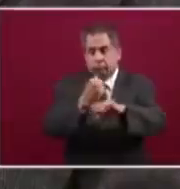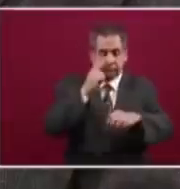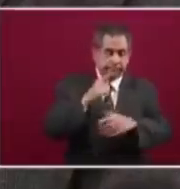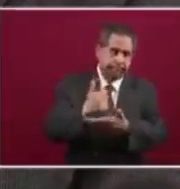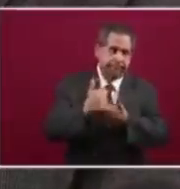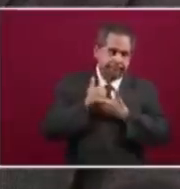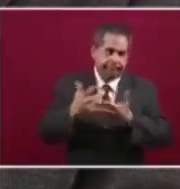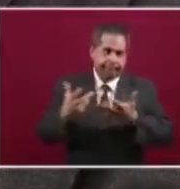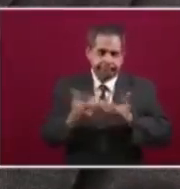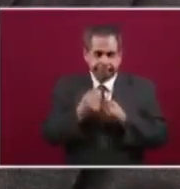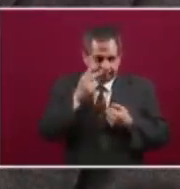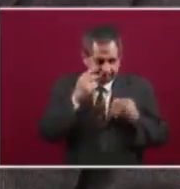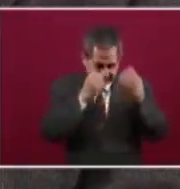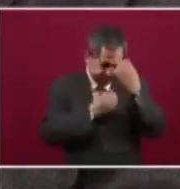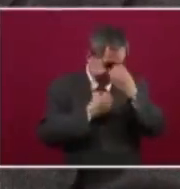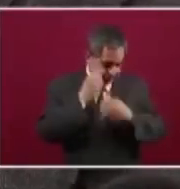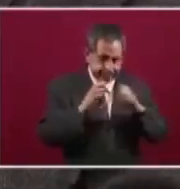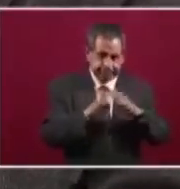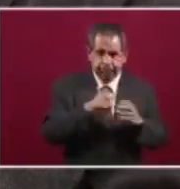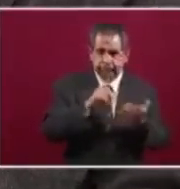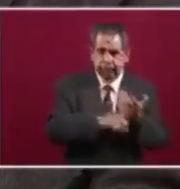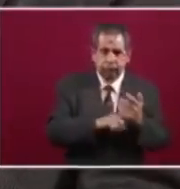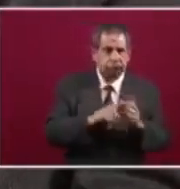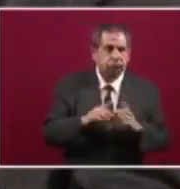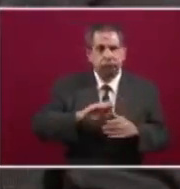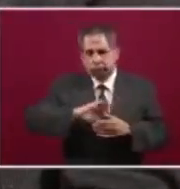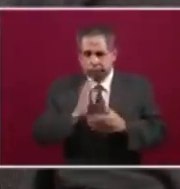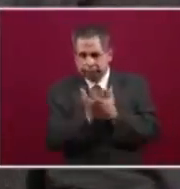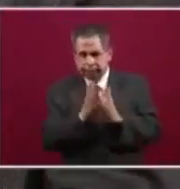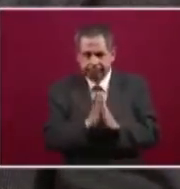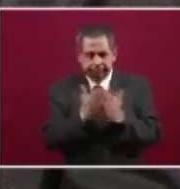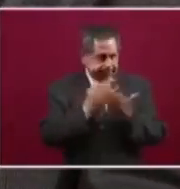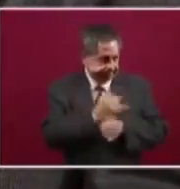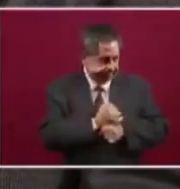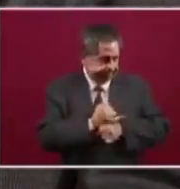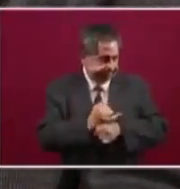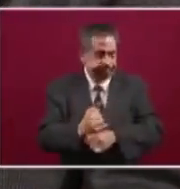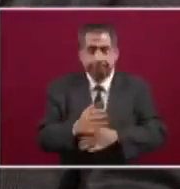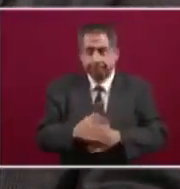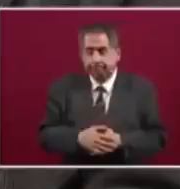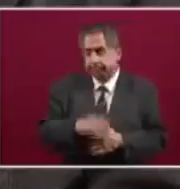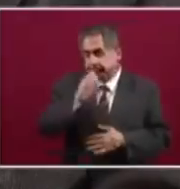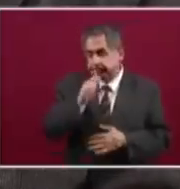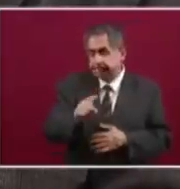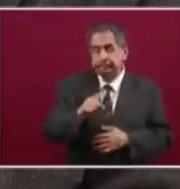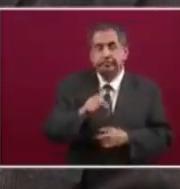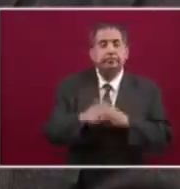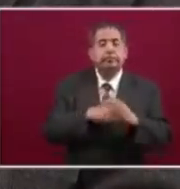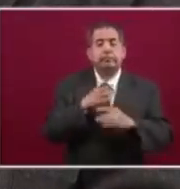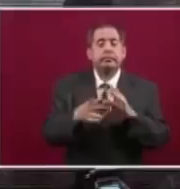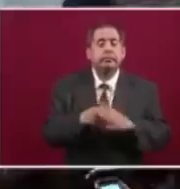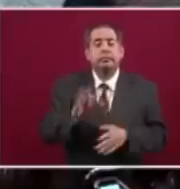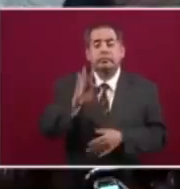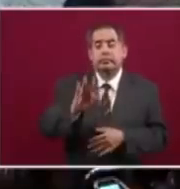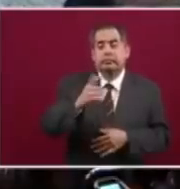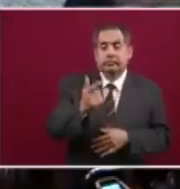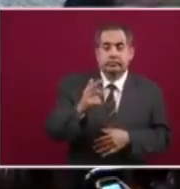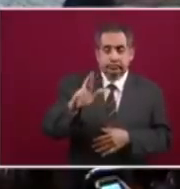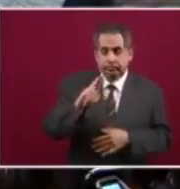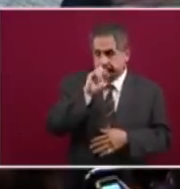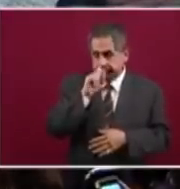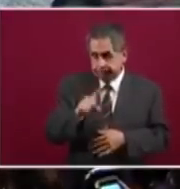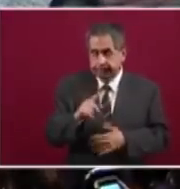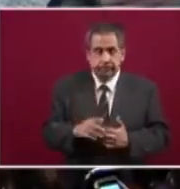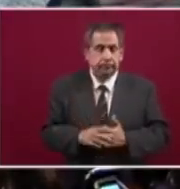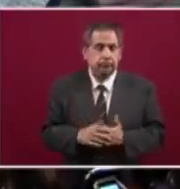que coadyuven en el sahúgo de la revisión su expedientes como lo estamos haciendo también en el caso de la fiscalía general de la república